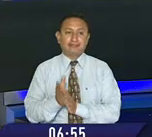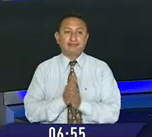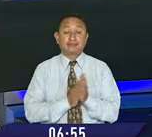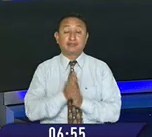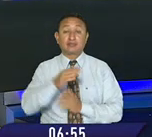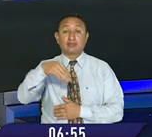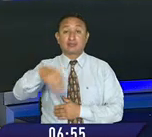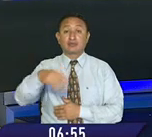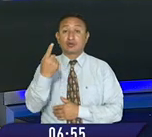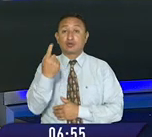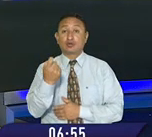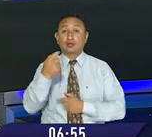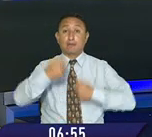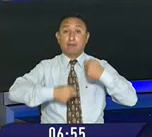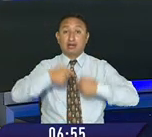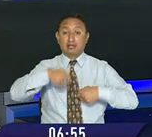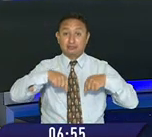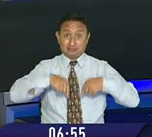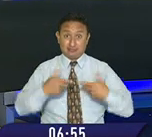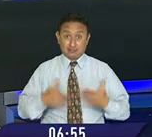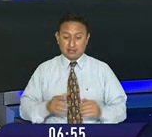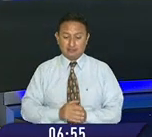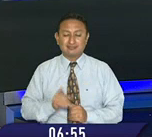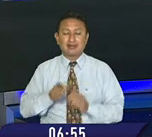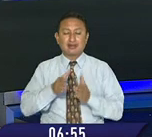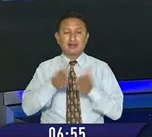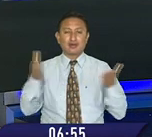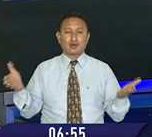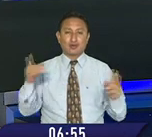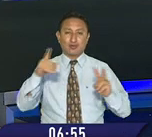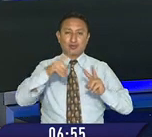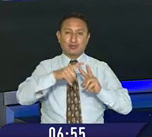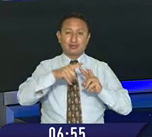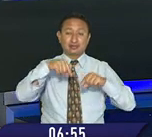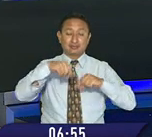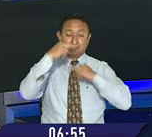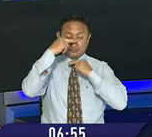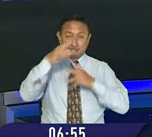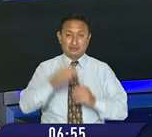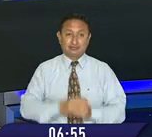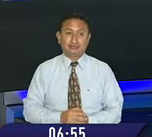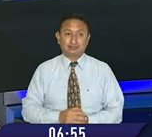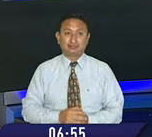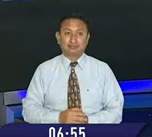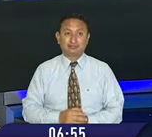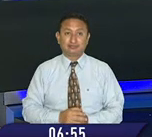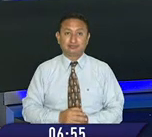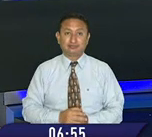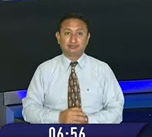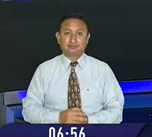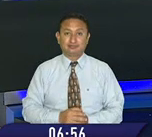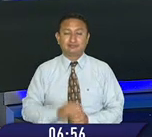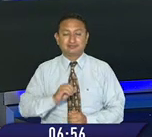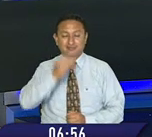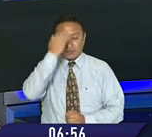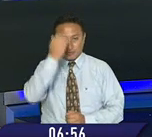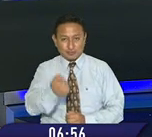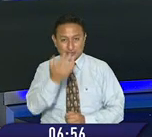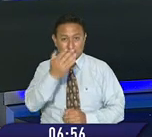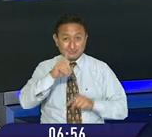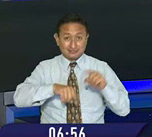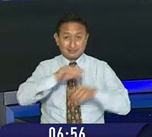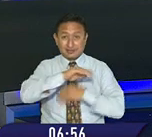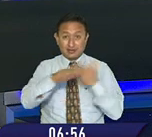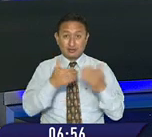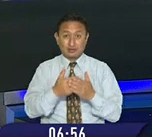Este miércoles 11 de mayo llega ya pues la emisión de la mañana de El Noticiero del Comercio TV a nuestras pantallas, Dianita. ¿Qué tal, Robert, amigos televidentes? Buenos